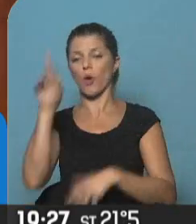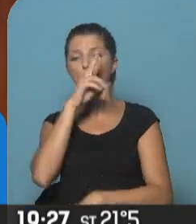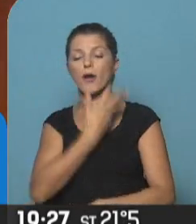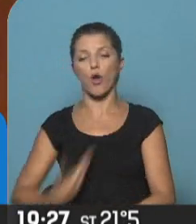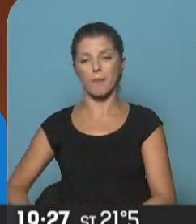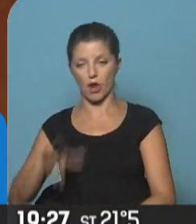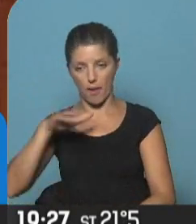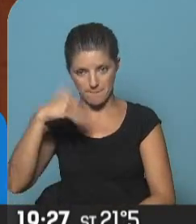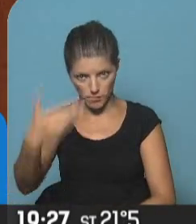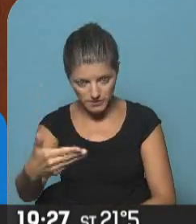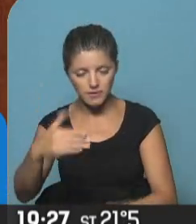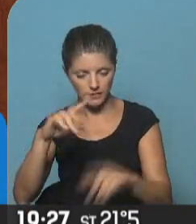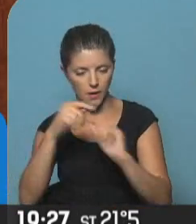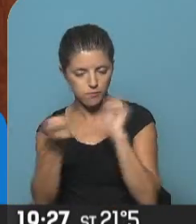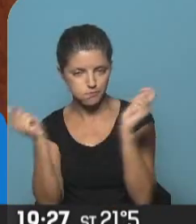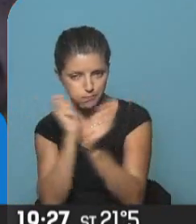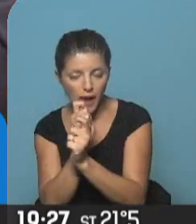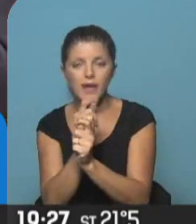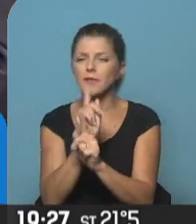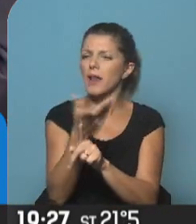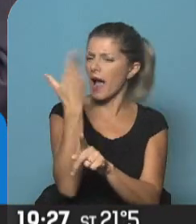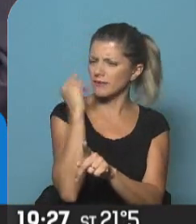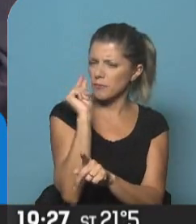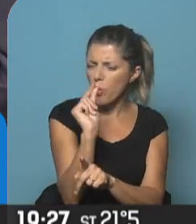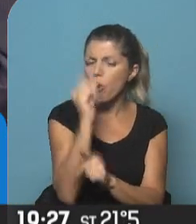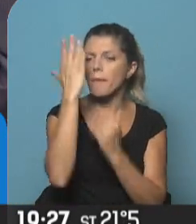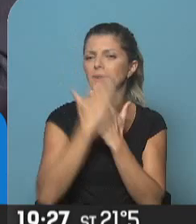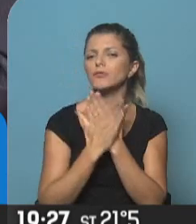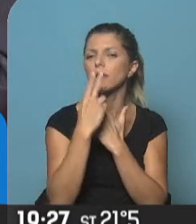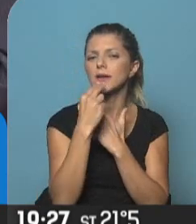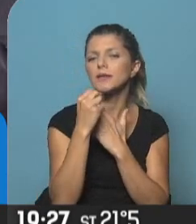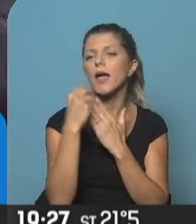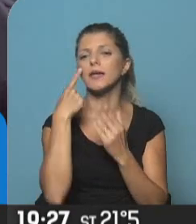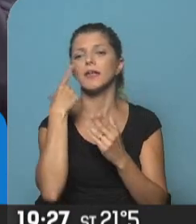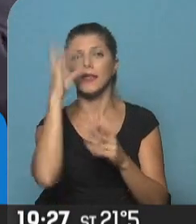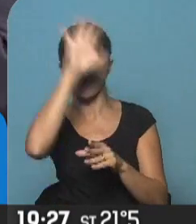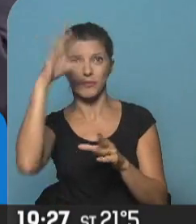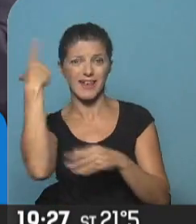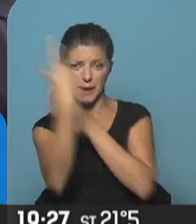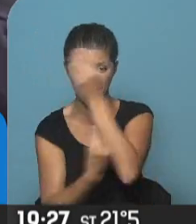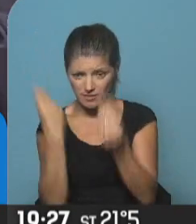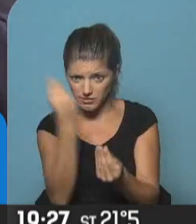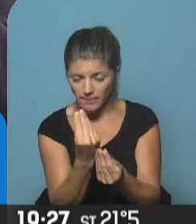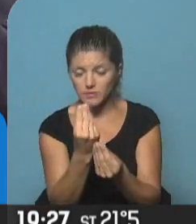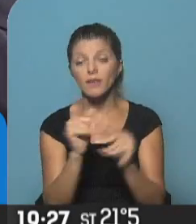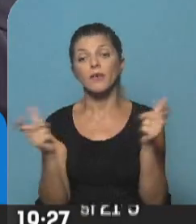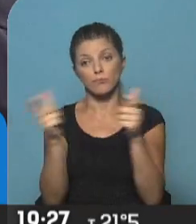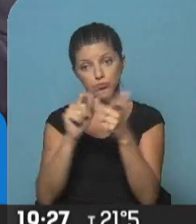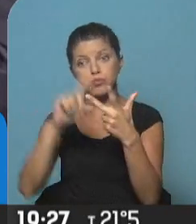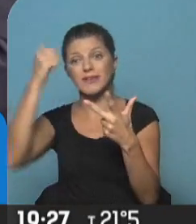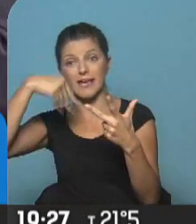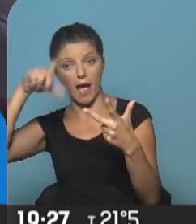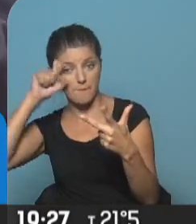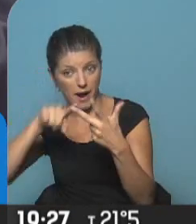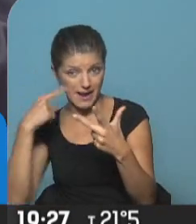reunión que están realizando o terminó hace minutos Aranguren y representantes de las distintas provincias, y de CAME, que representa a pequeñas